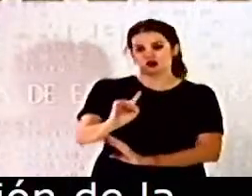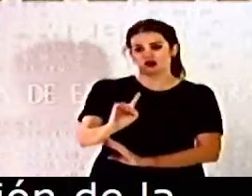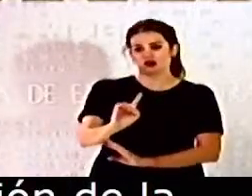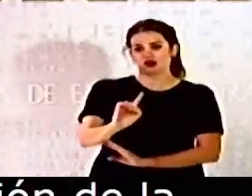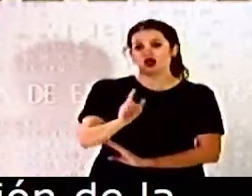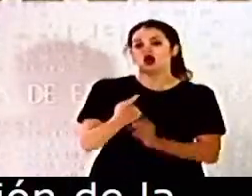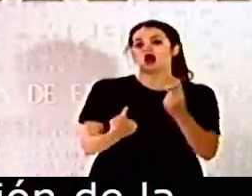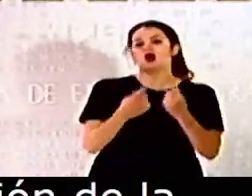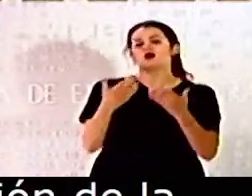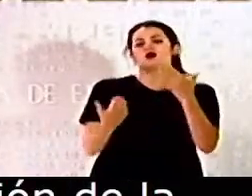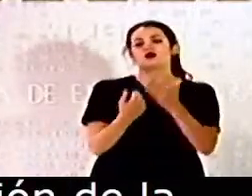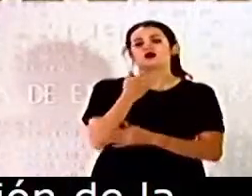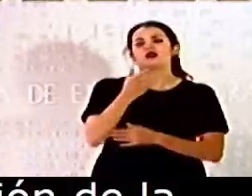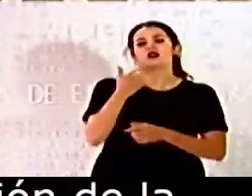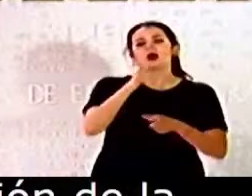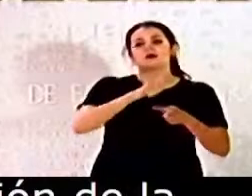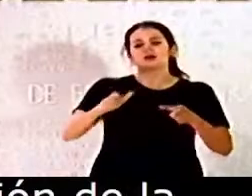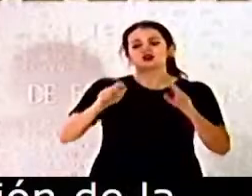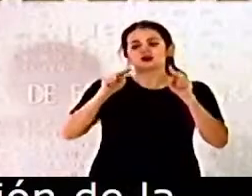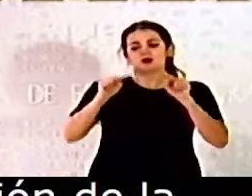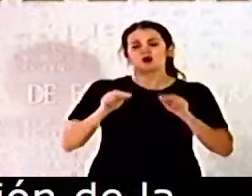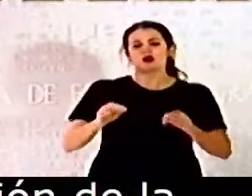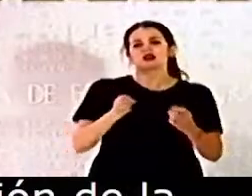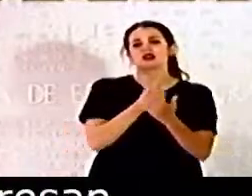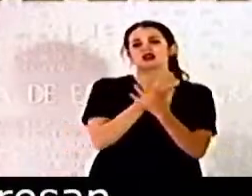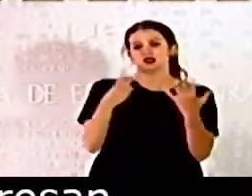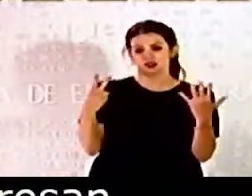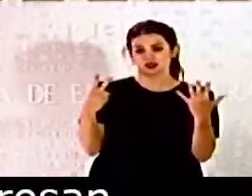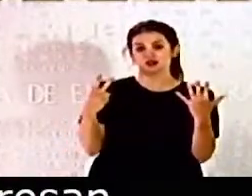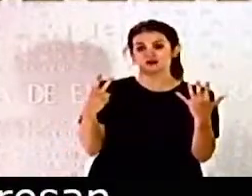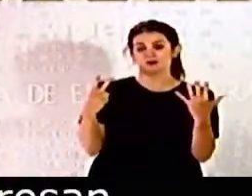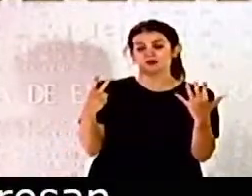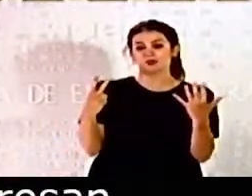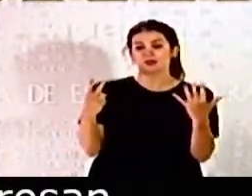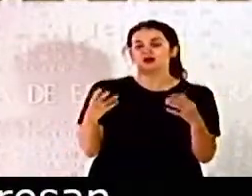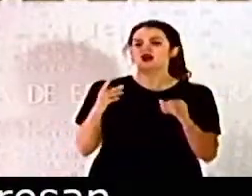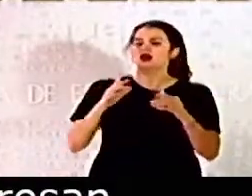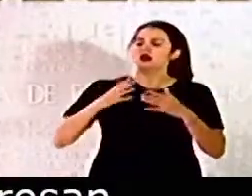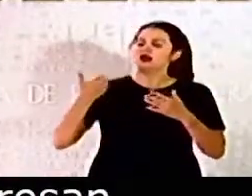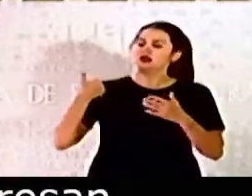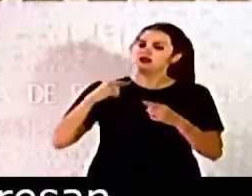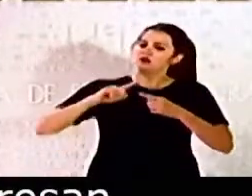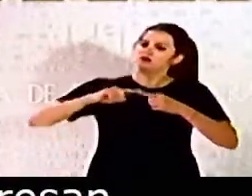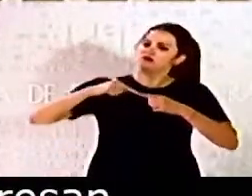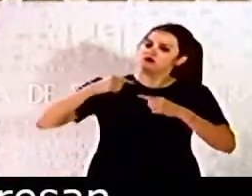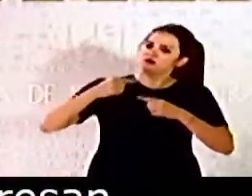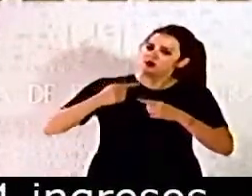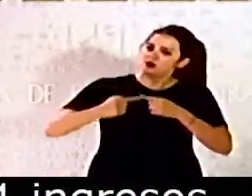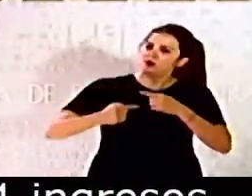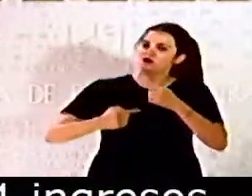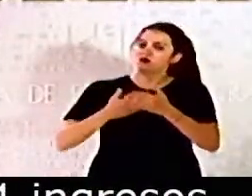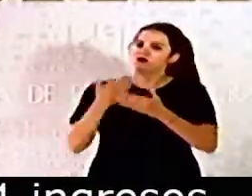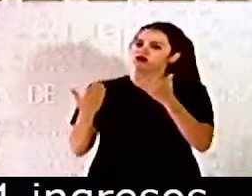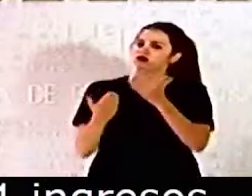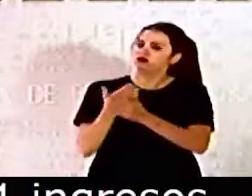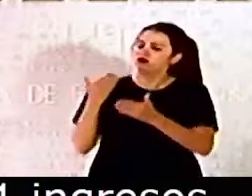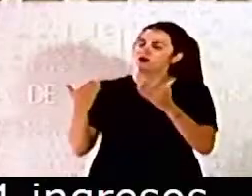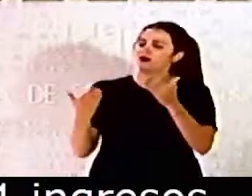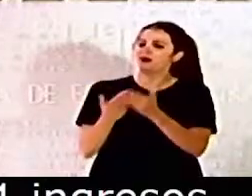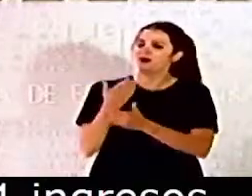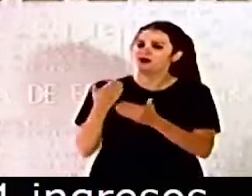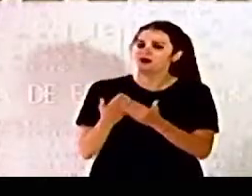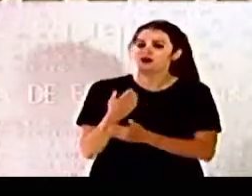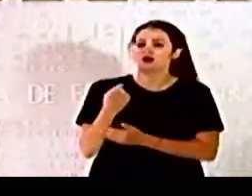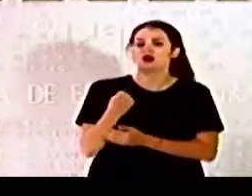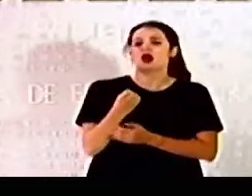ingresos. Con días de 17 ingresos. Llevamos varios días desafortunadamente dando cifras de